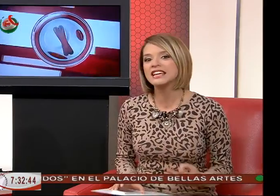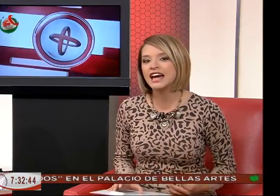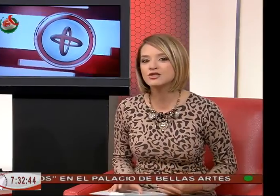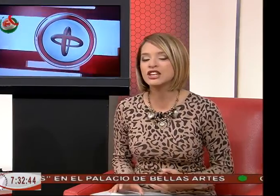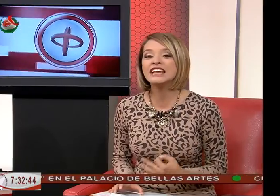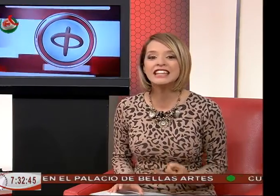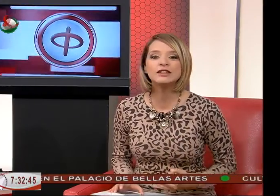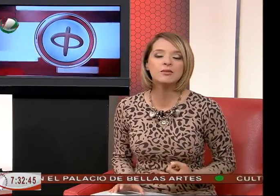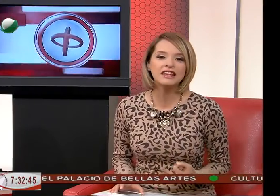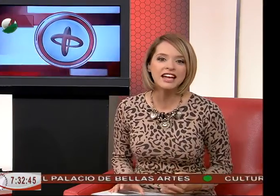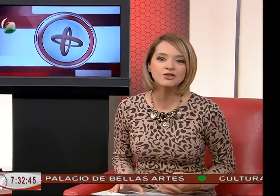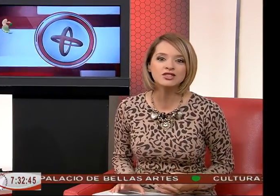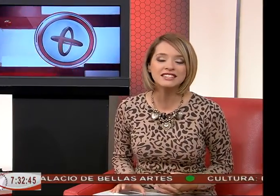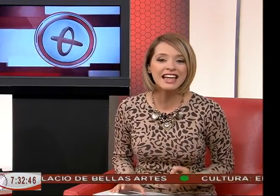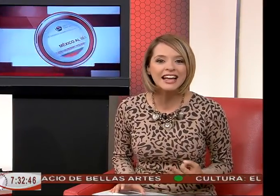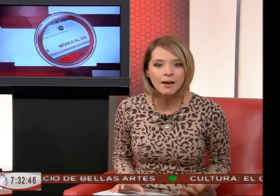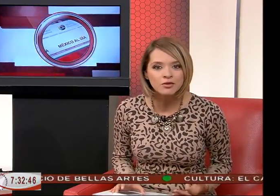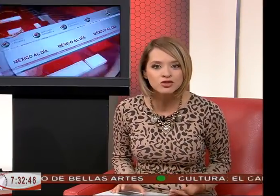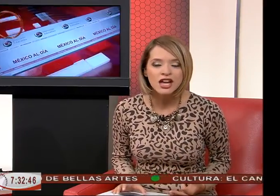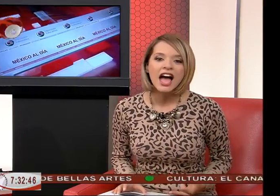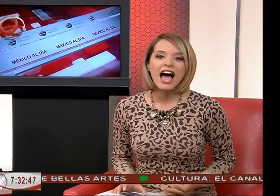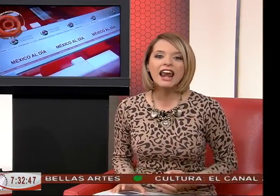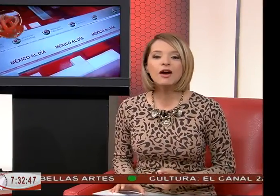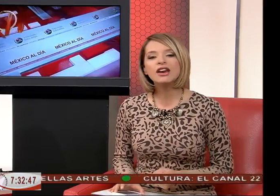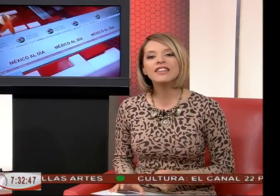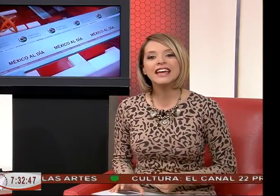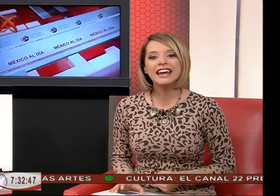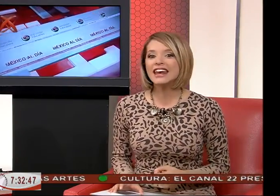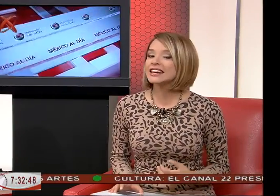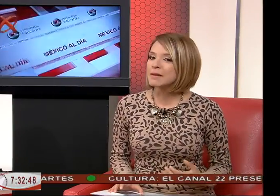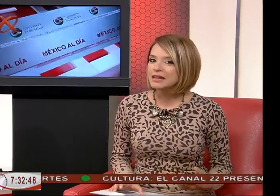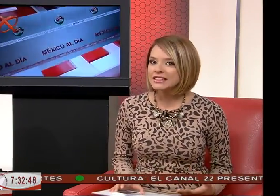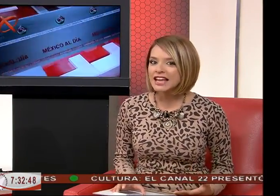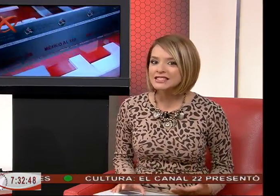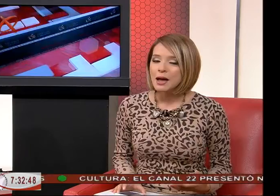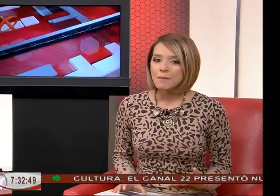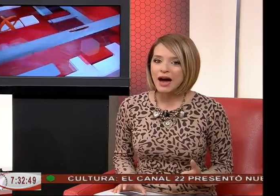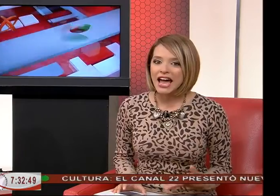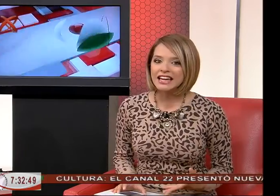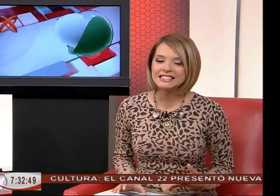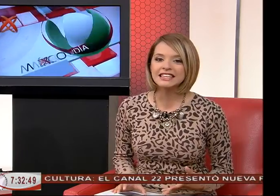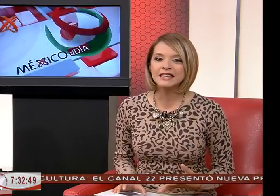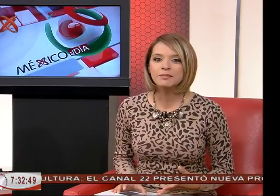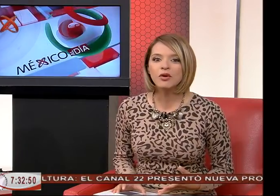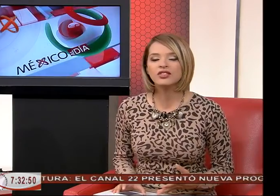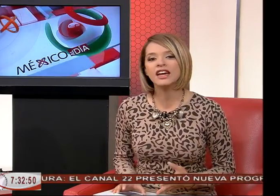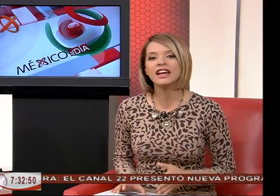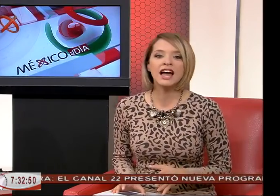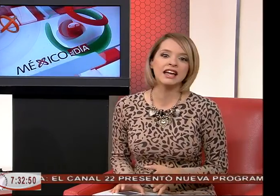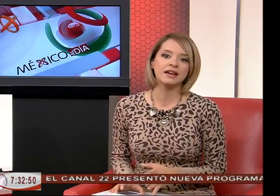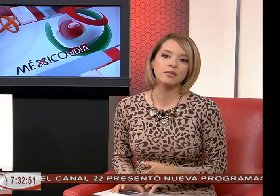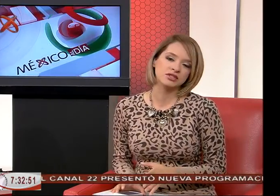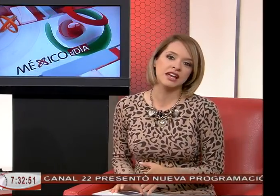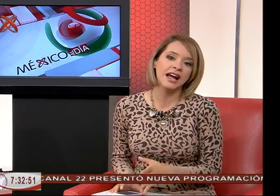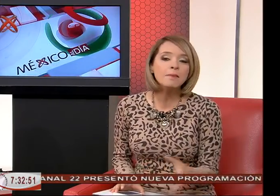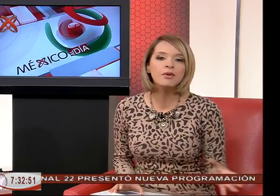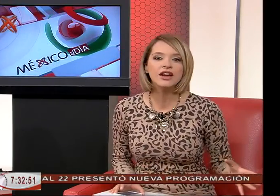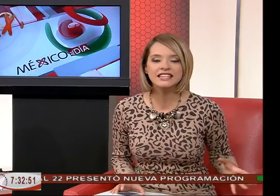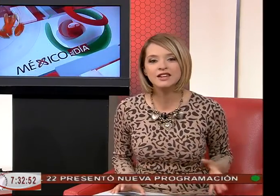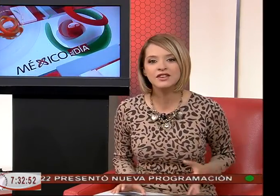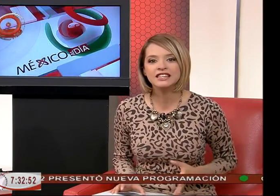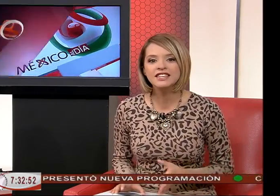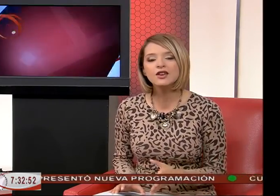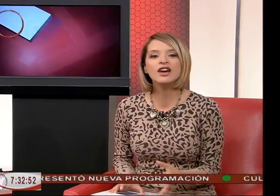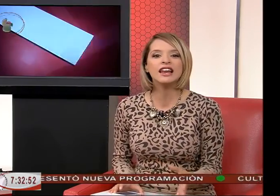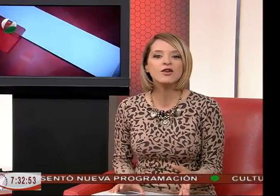los mexicanos y latinoamericanos destacamos a la hora de generar herramientas para este tipo de pues campo